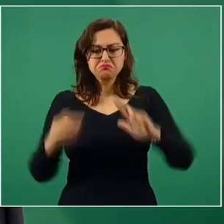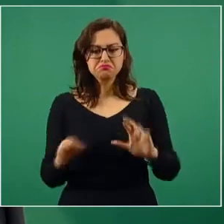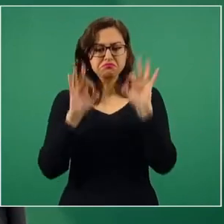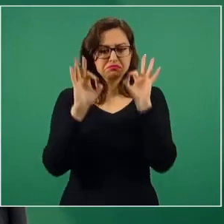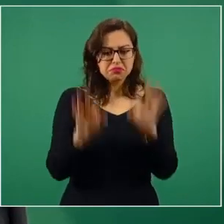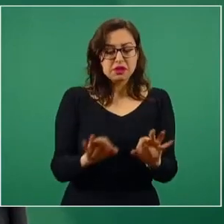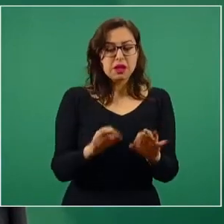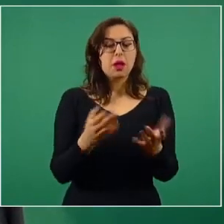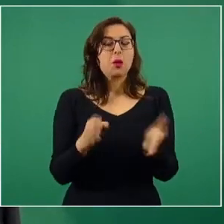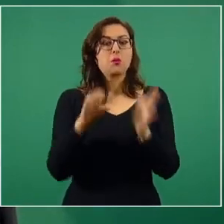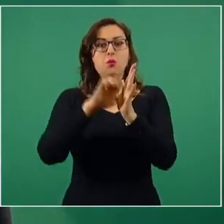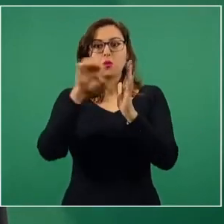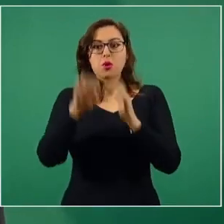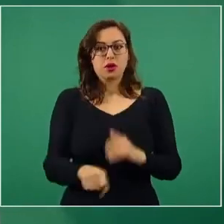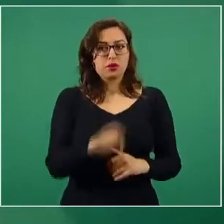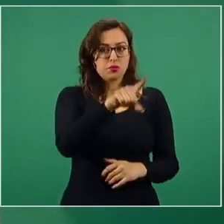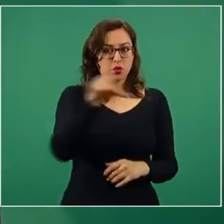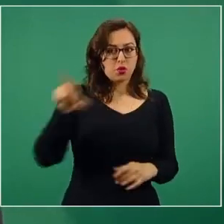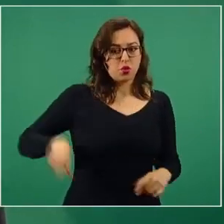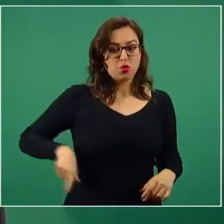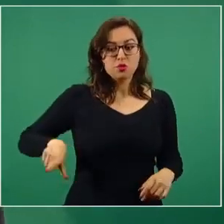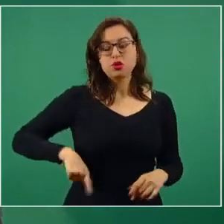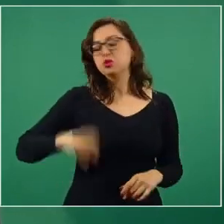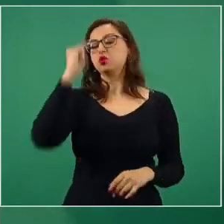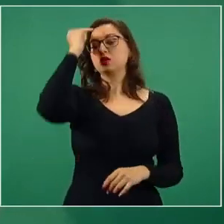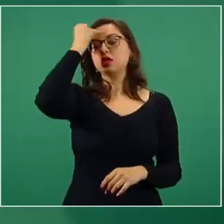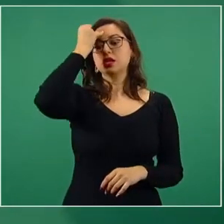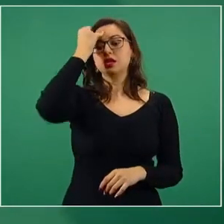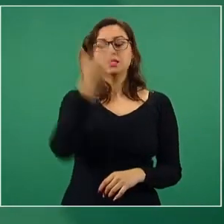del gobierno de la India, presidente Modi,